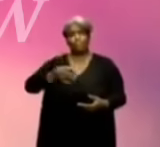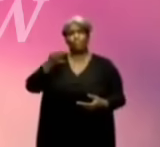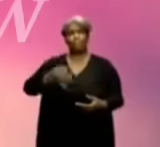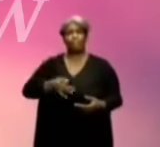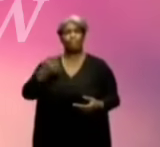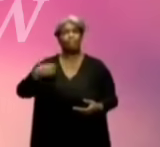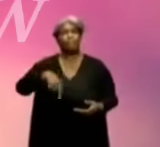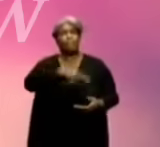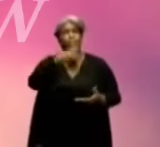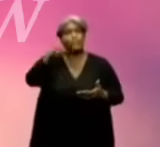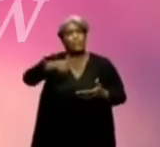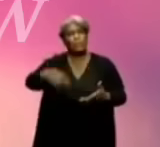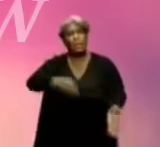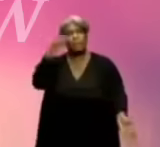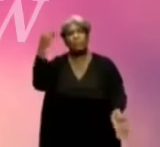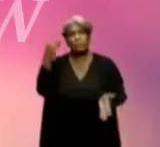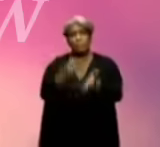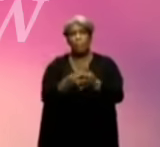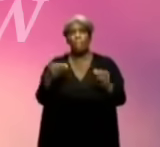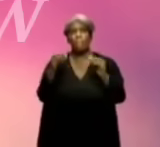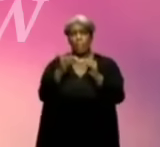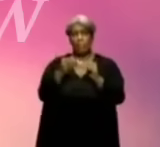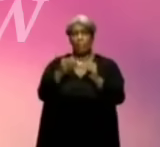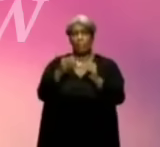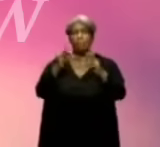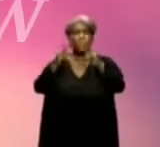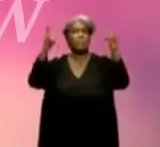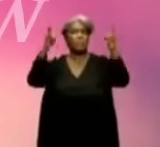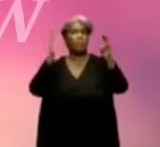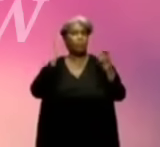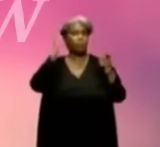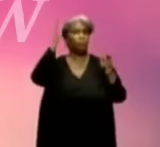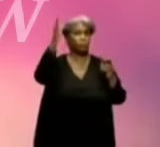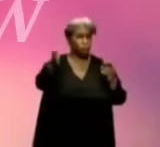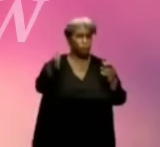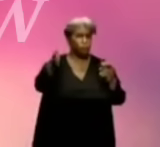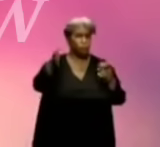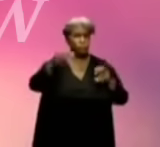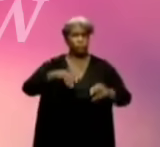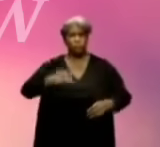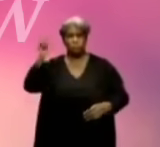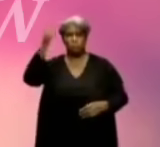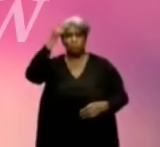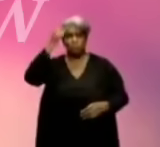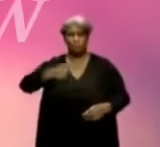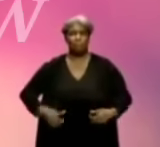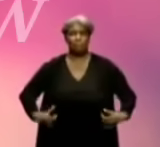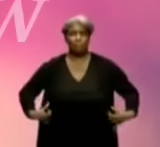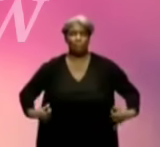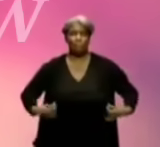se necesitan más recursos y eso ya es un tema pendiente para los próximos gobiernos.